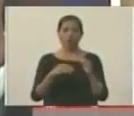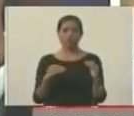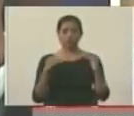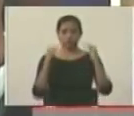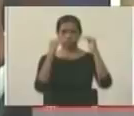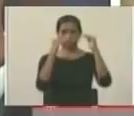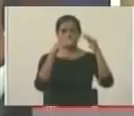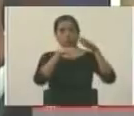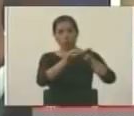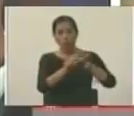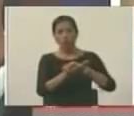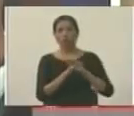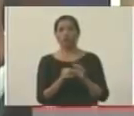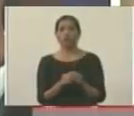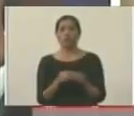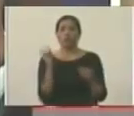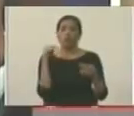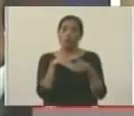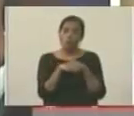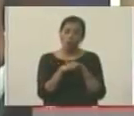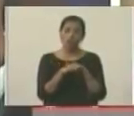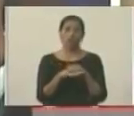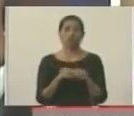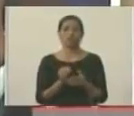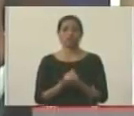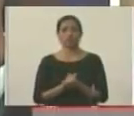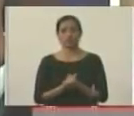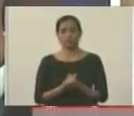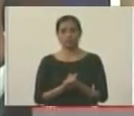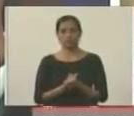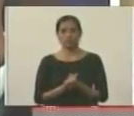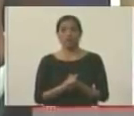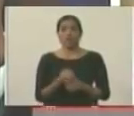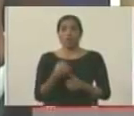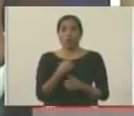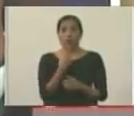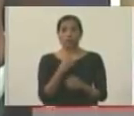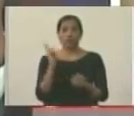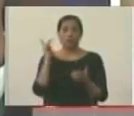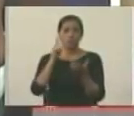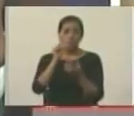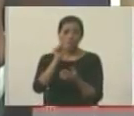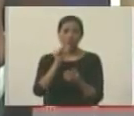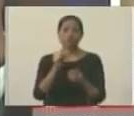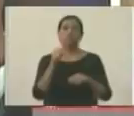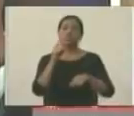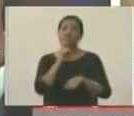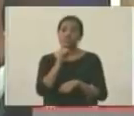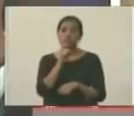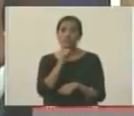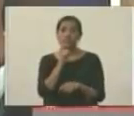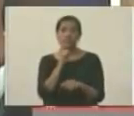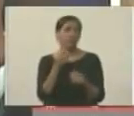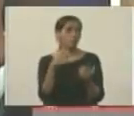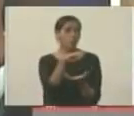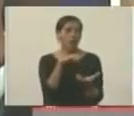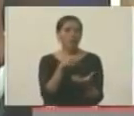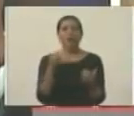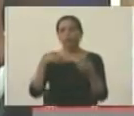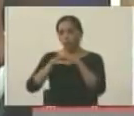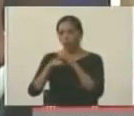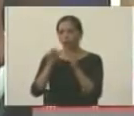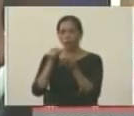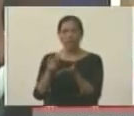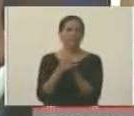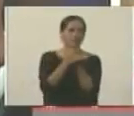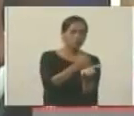para ahorrar, acumular, ¿no? Y cuando viene un momento difícil uno tiene una reserva ahí y ayuda al vecino,